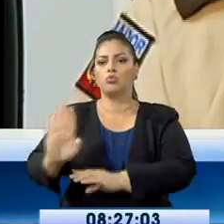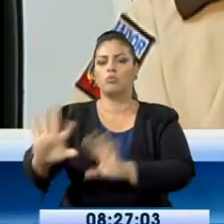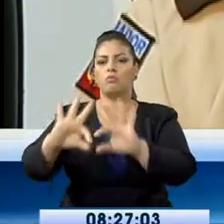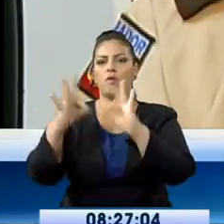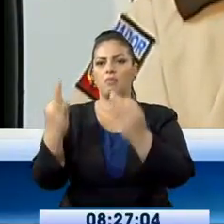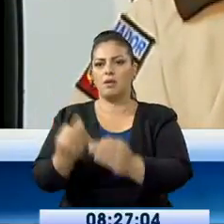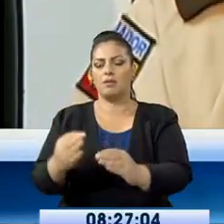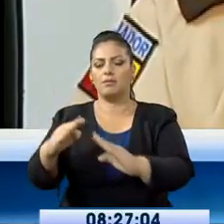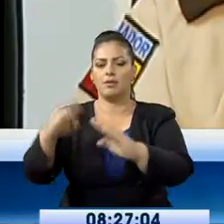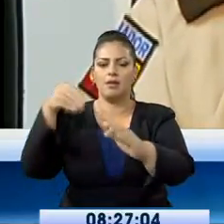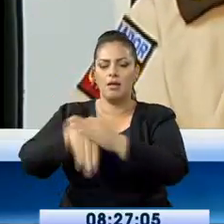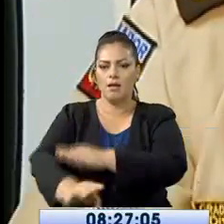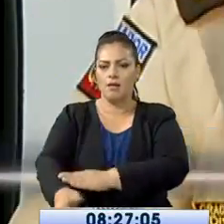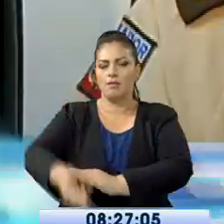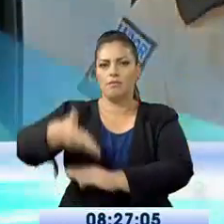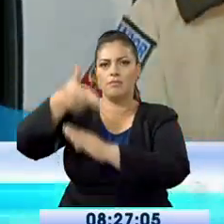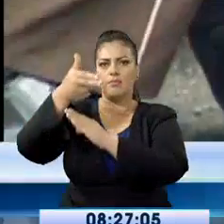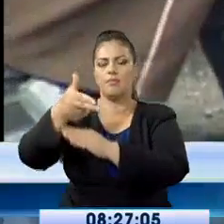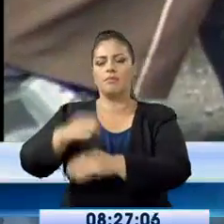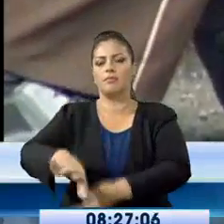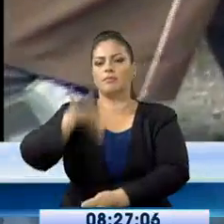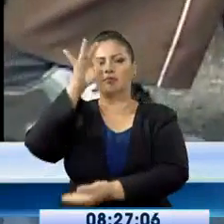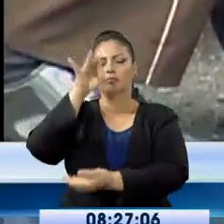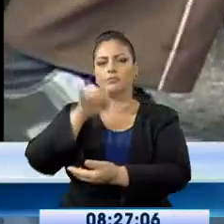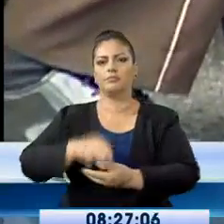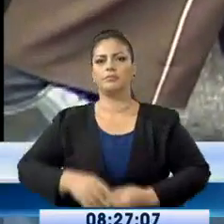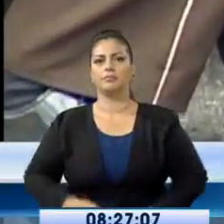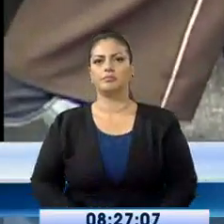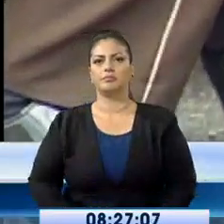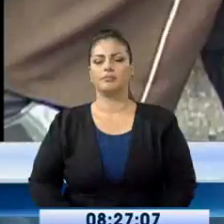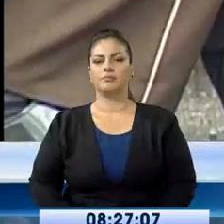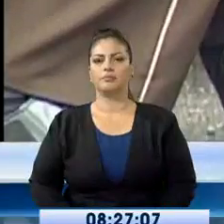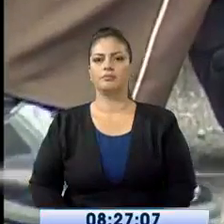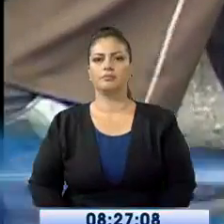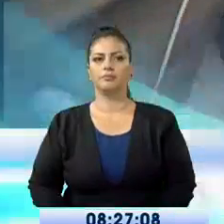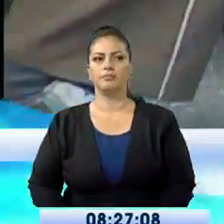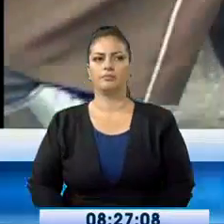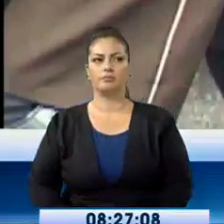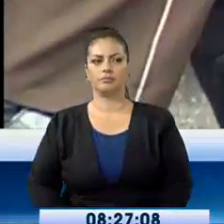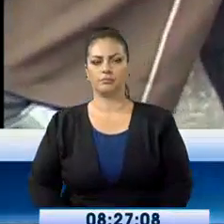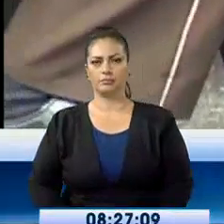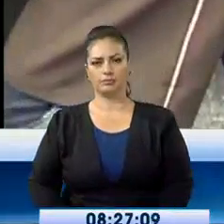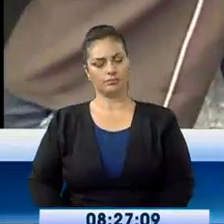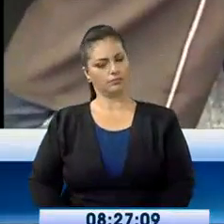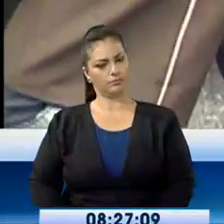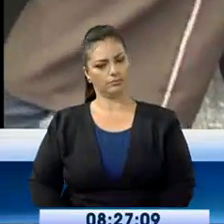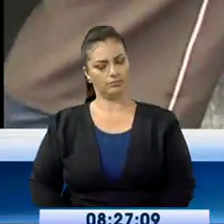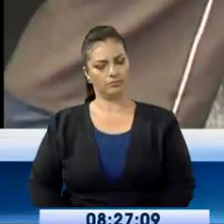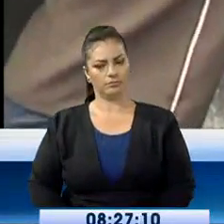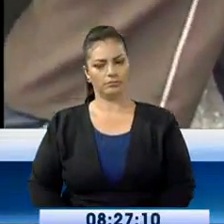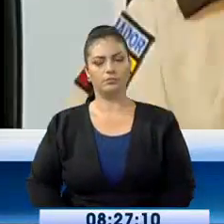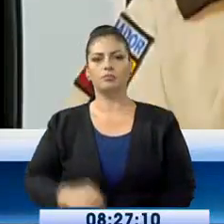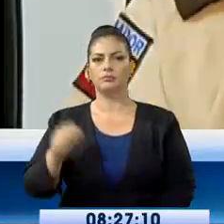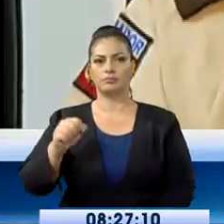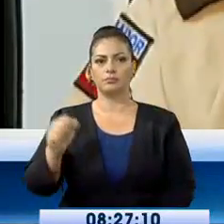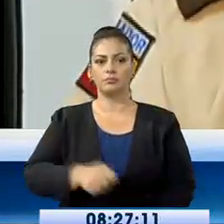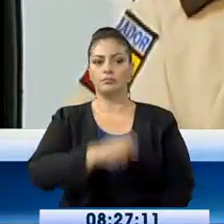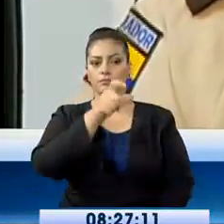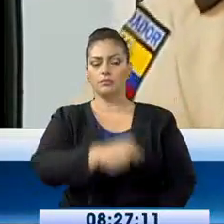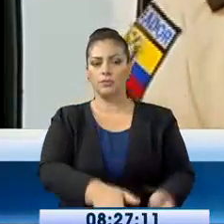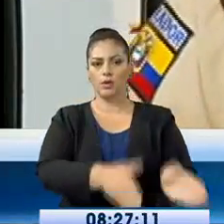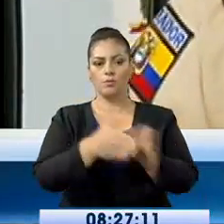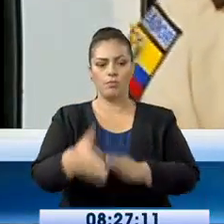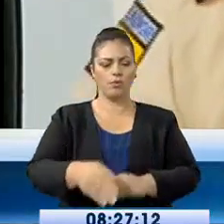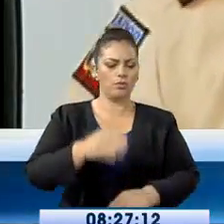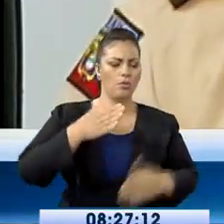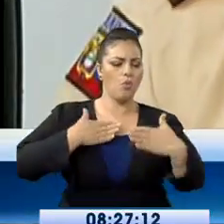cuerpo de la víctima, así como también la vainilla encontrada en el sitio del incidente, permitió este